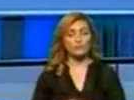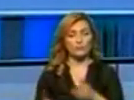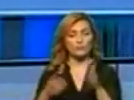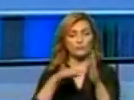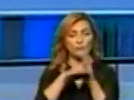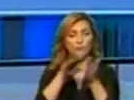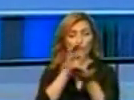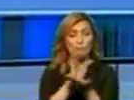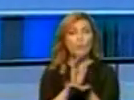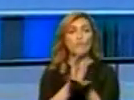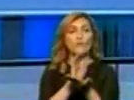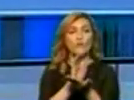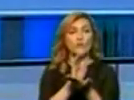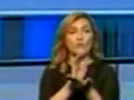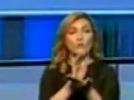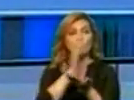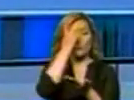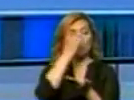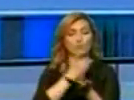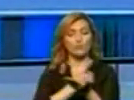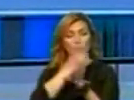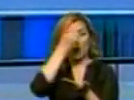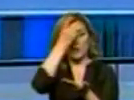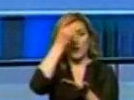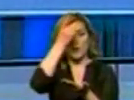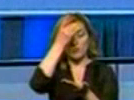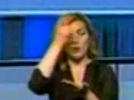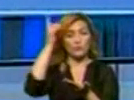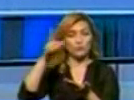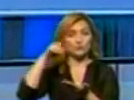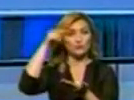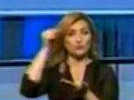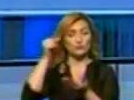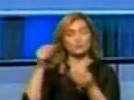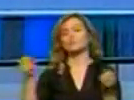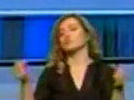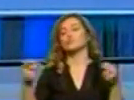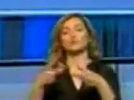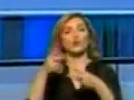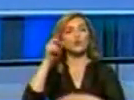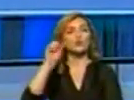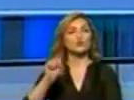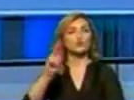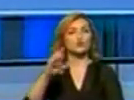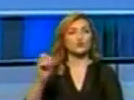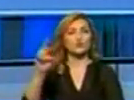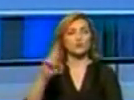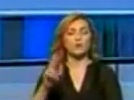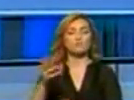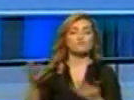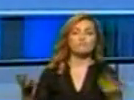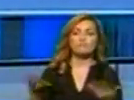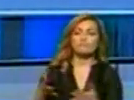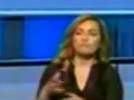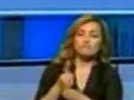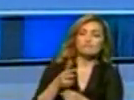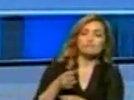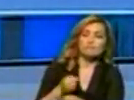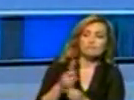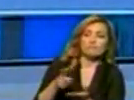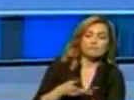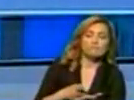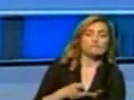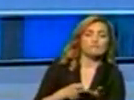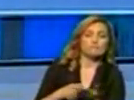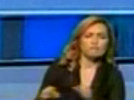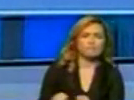El Banco del IES ha decidido licuar sus deudas con la estatal Seguro Sucre tras años de intentos fallidos por recuperar pagos de